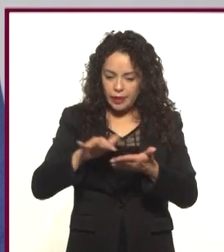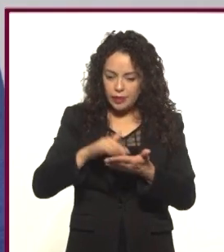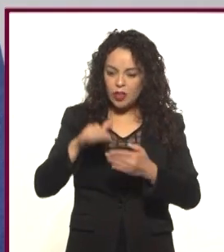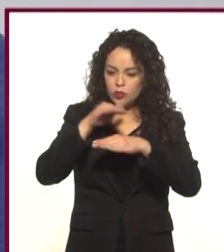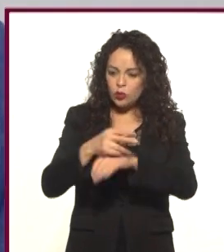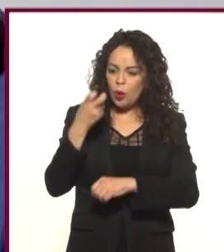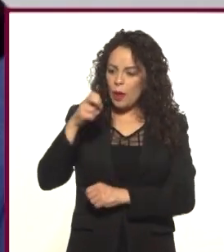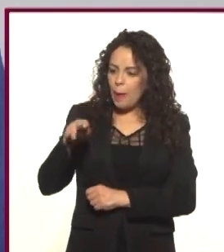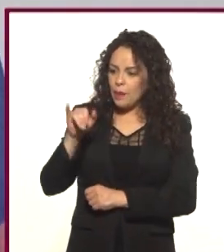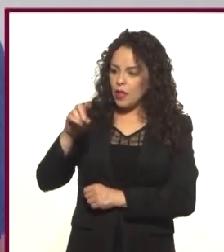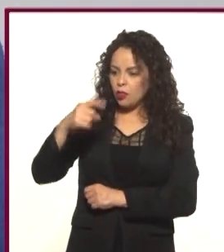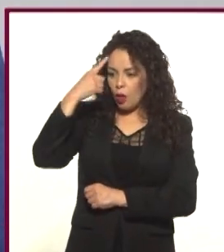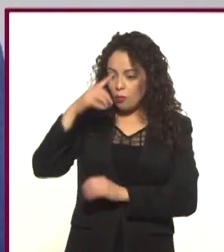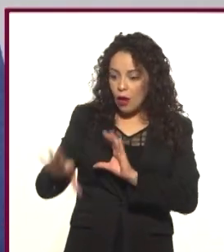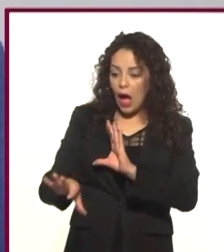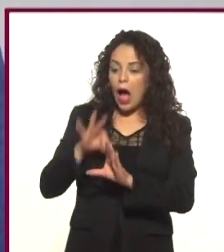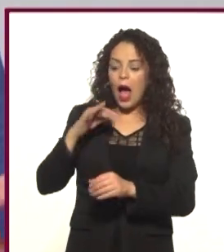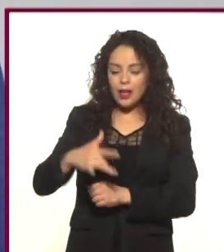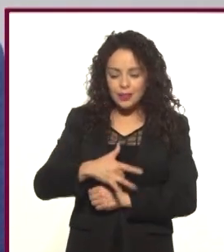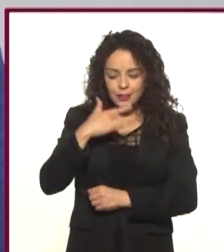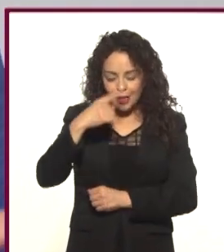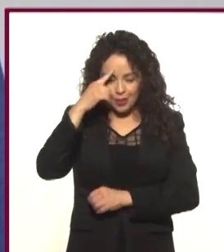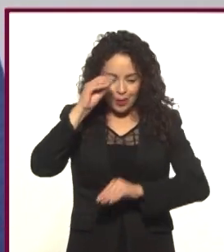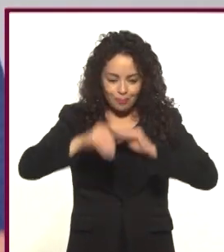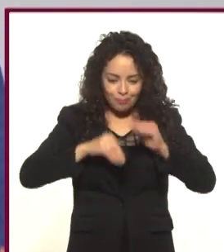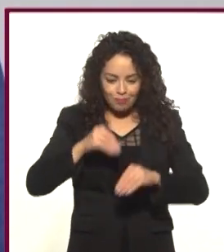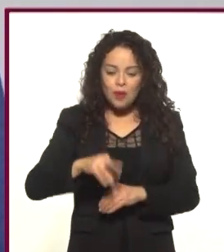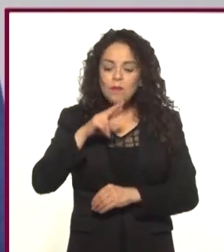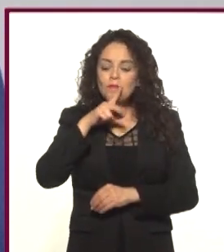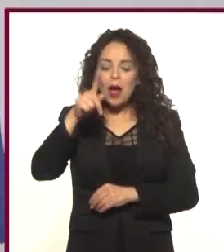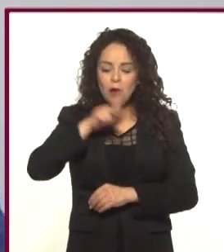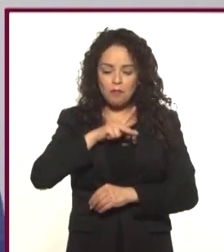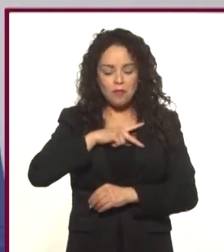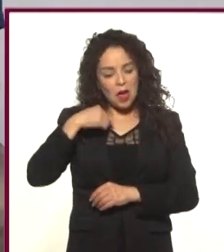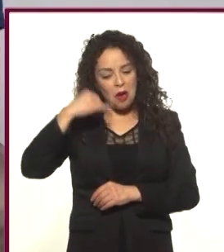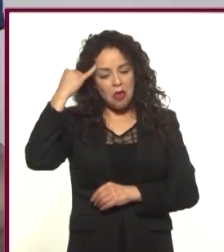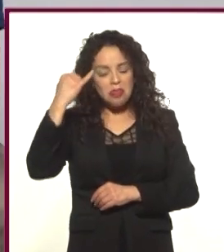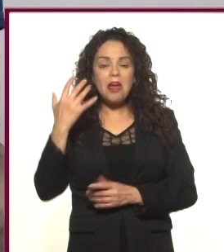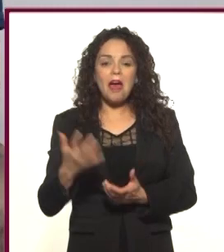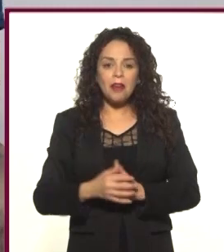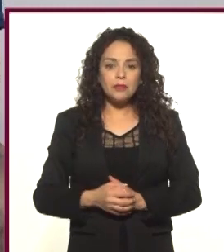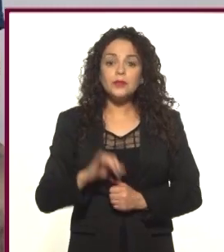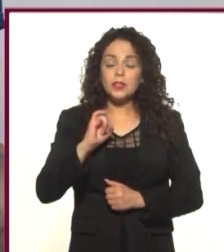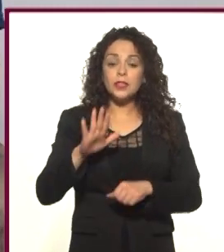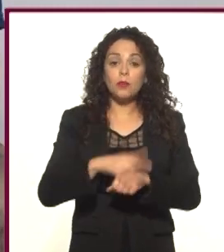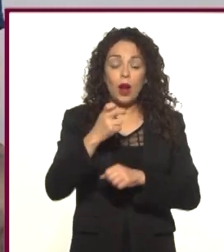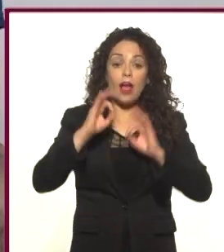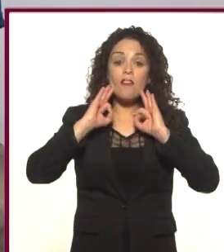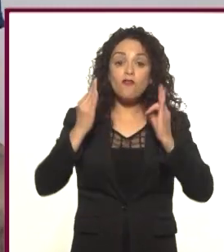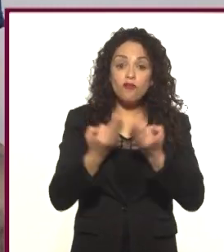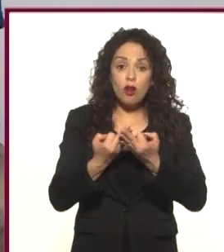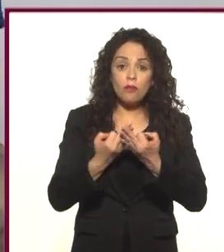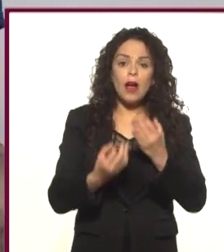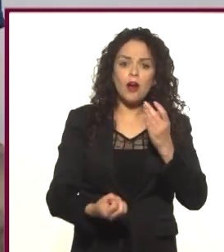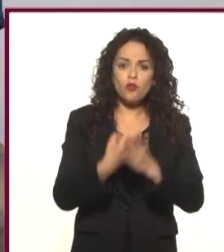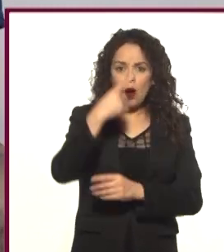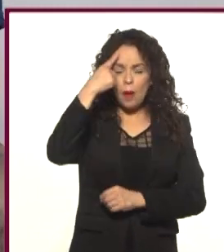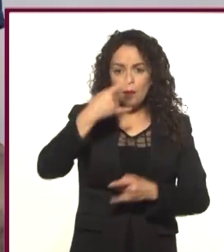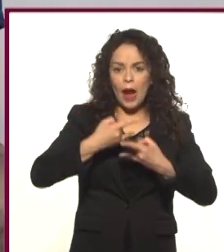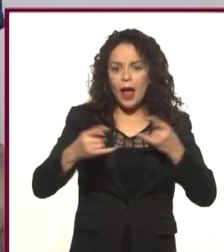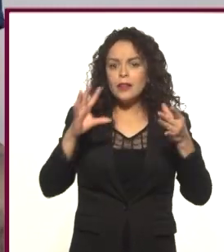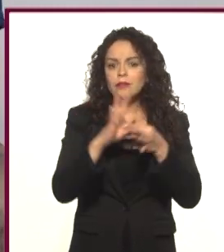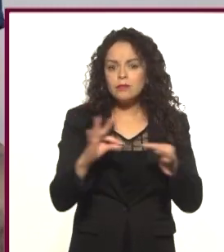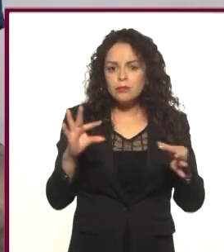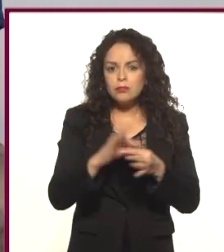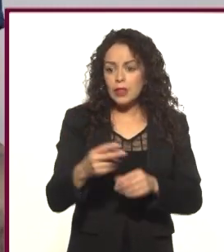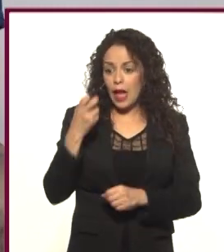mitos y así encontrar inspiración para dar siempre lo mejor de nosotros mismos. Porque al final esto también es otra forma de contar historias, y